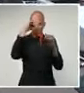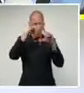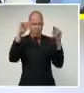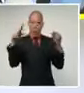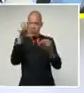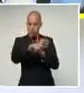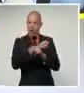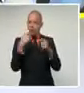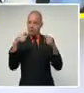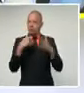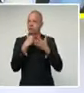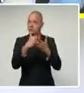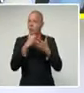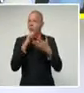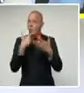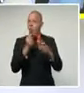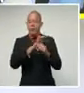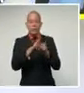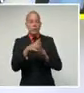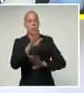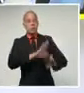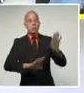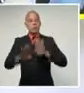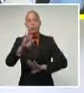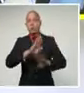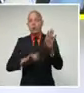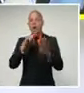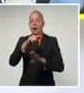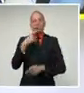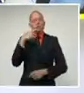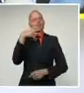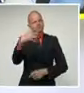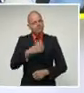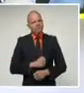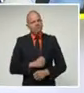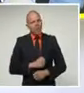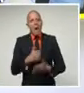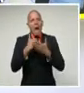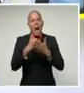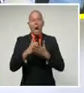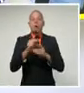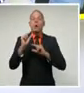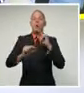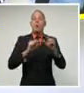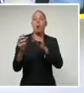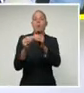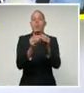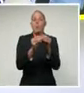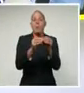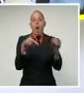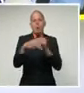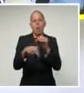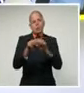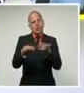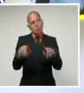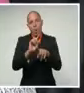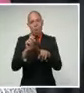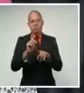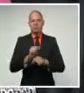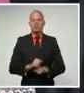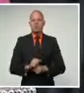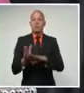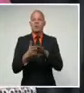en el enfrentamiento a la COVID-19 ha sido decisivo para frenar la transmisión del virus. Los jóvenes